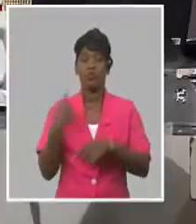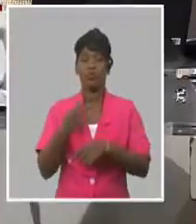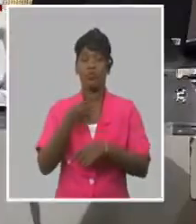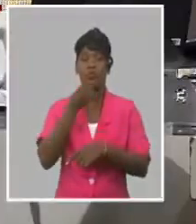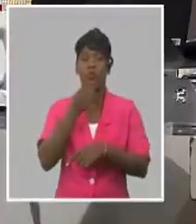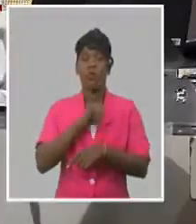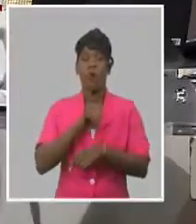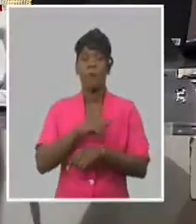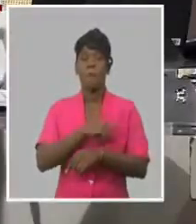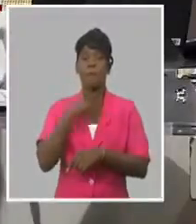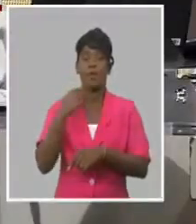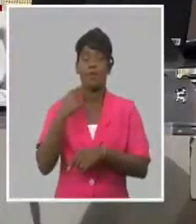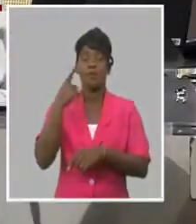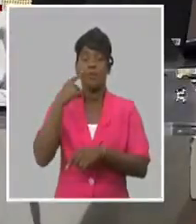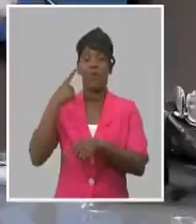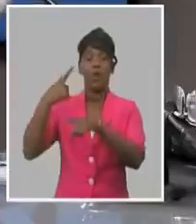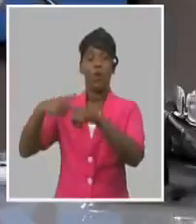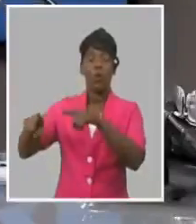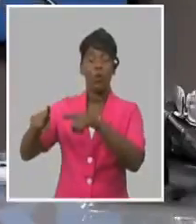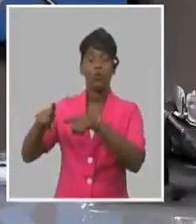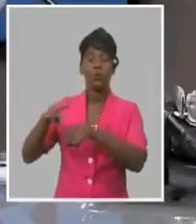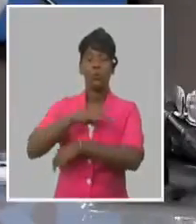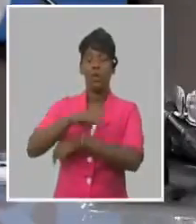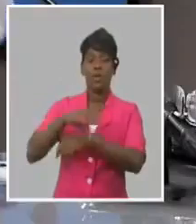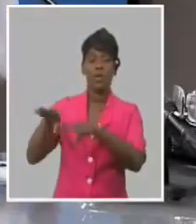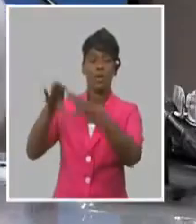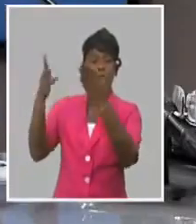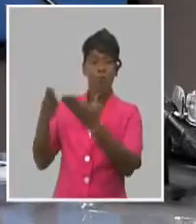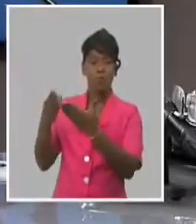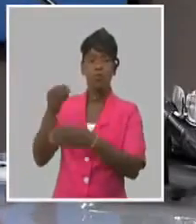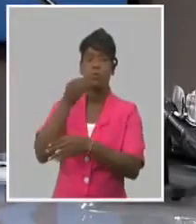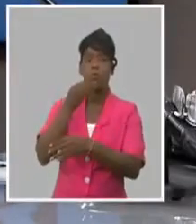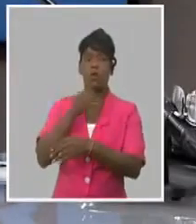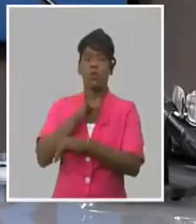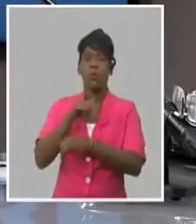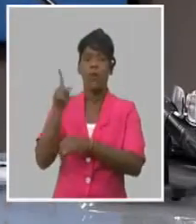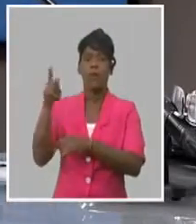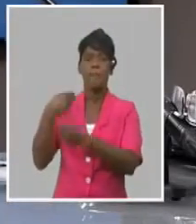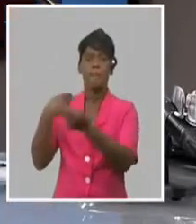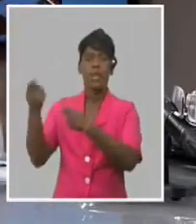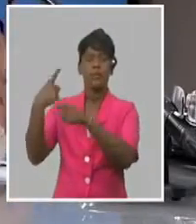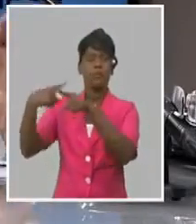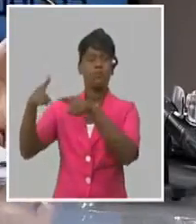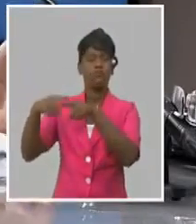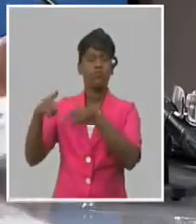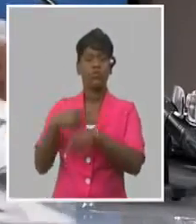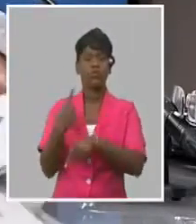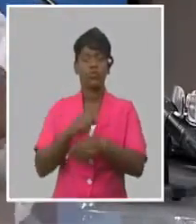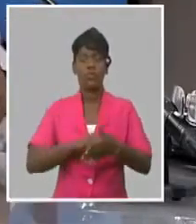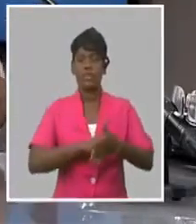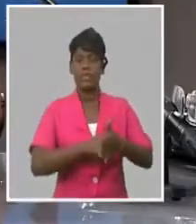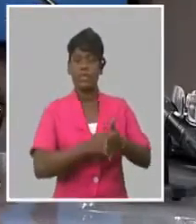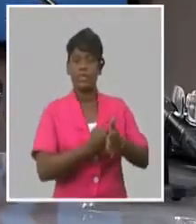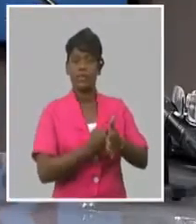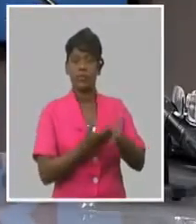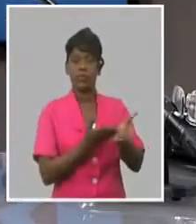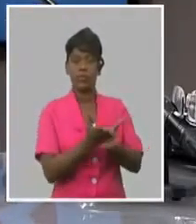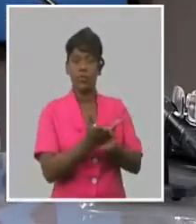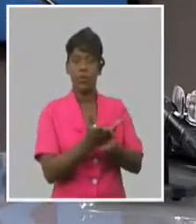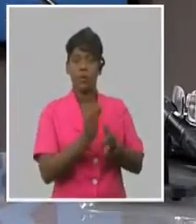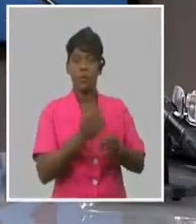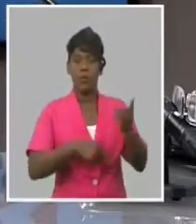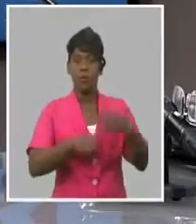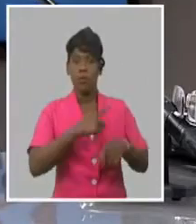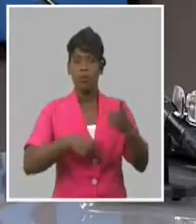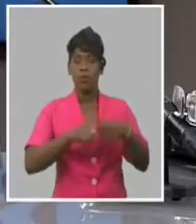mercado. En aquellos productos en el mercado informal, claro. En los mercados que operan oferta y demanda, y se están haciendo grandes